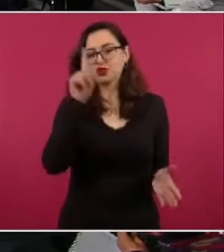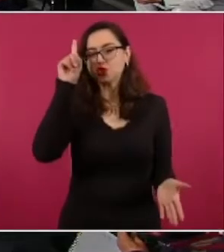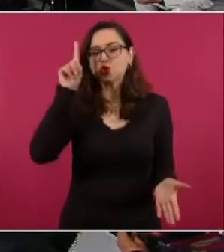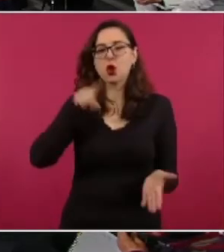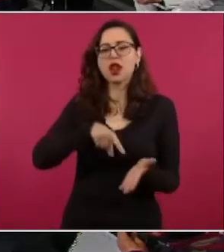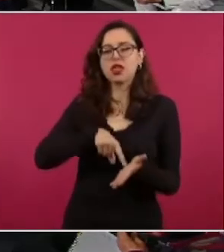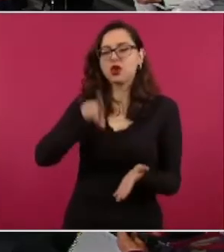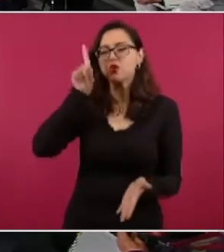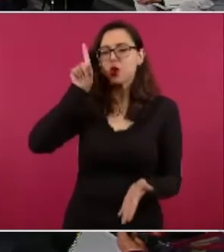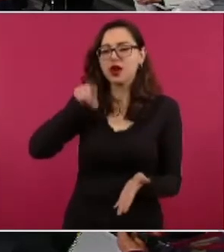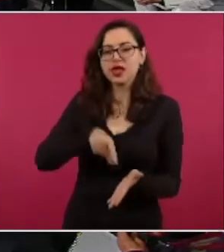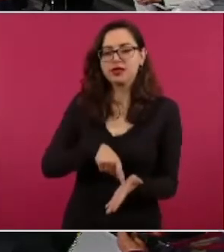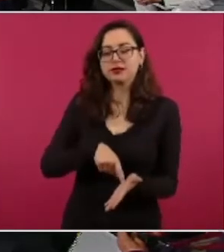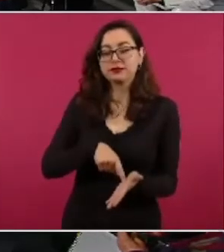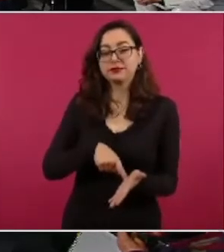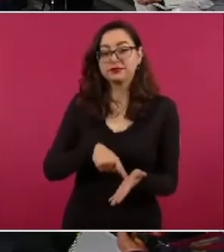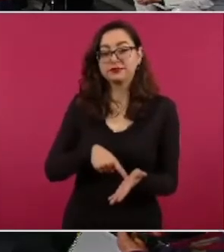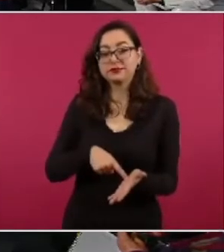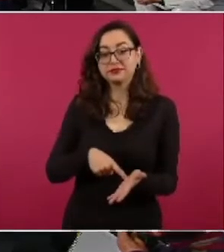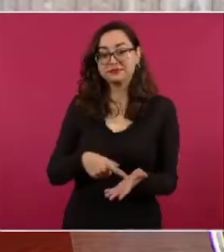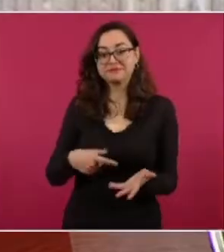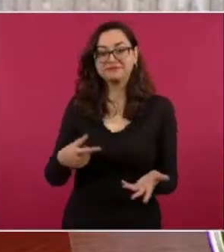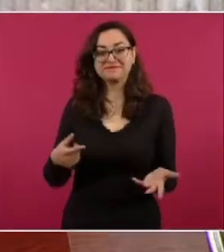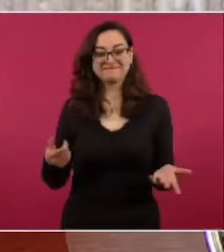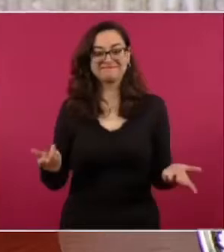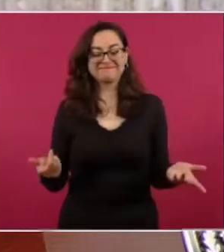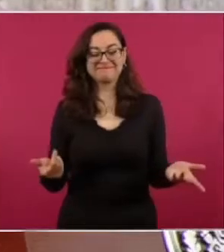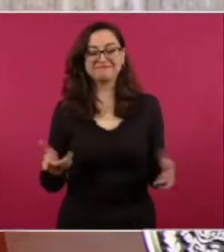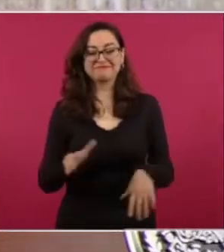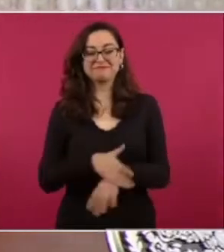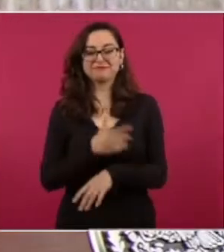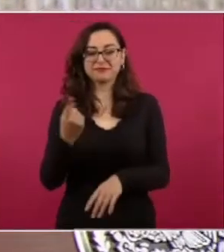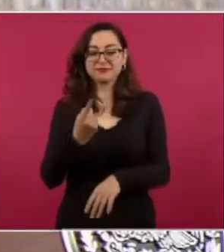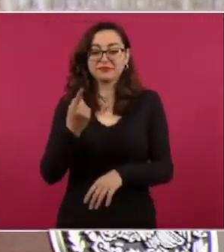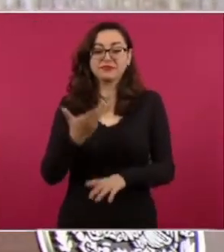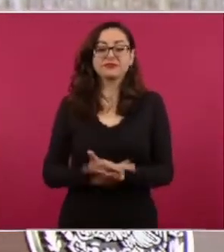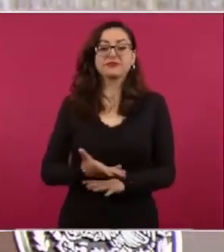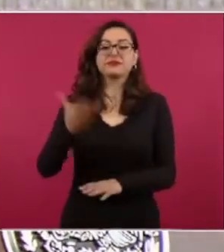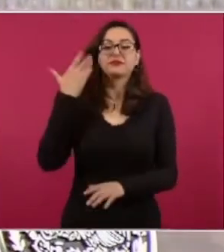aquello de que para llegar al poder